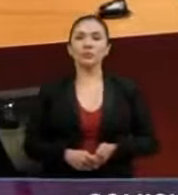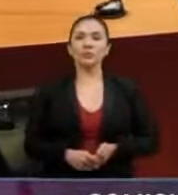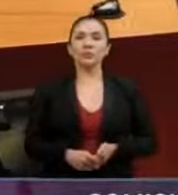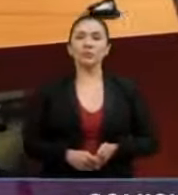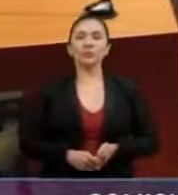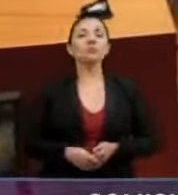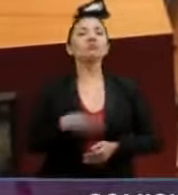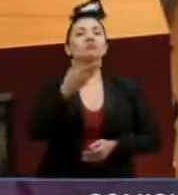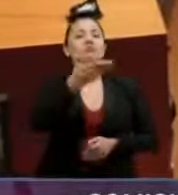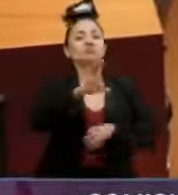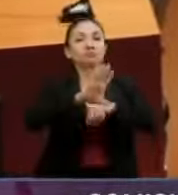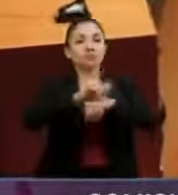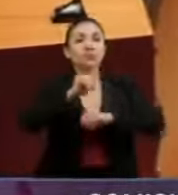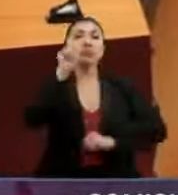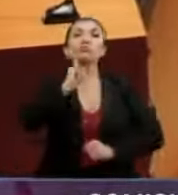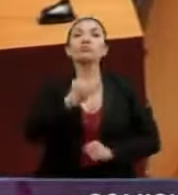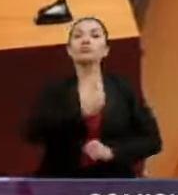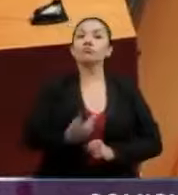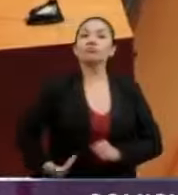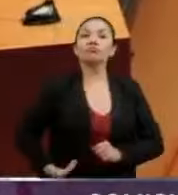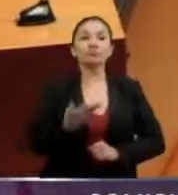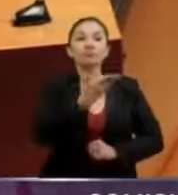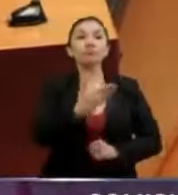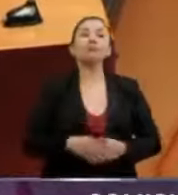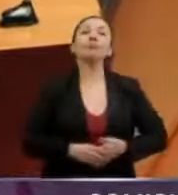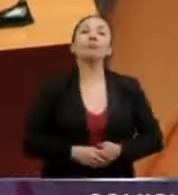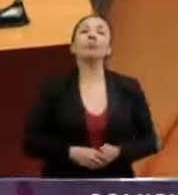Con su permiso, presidenta.